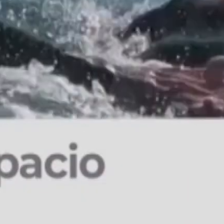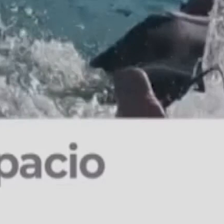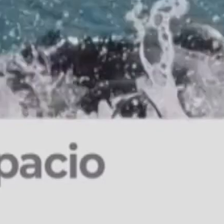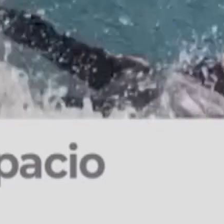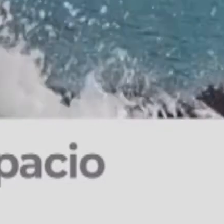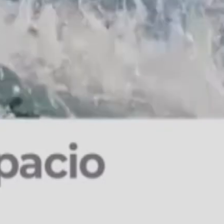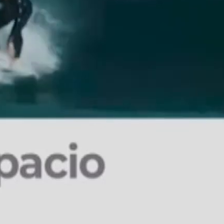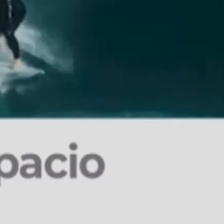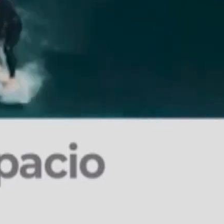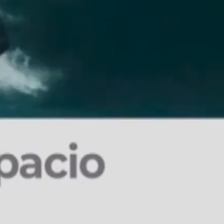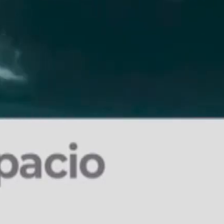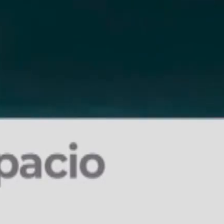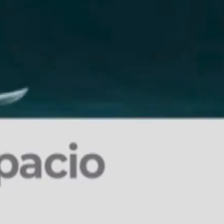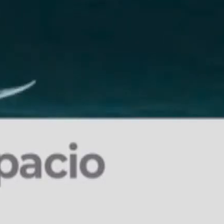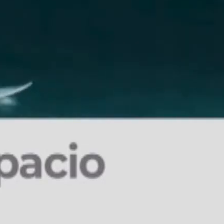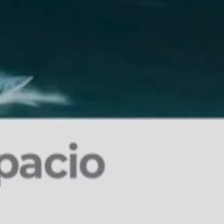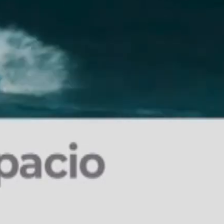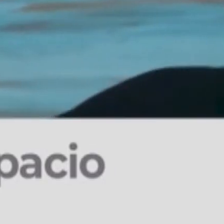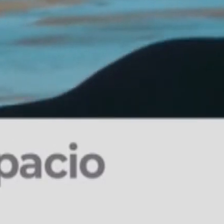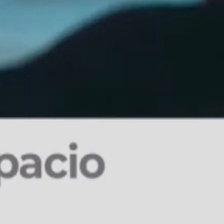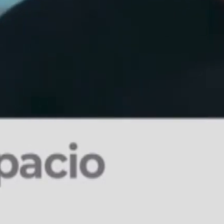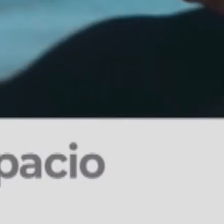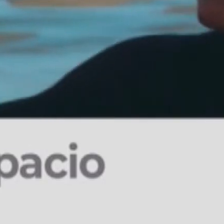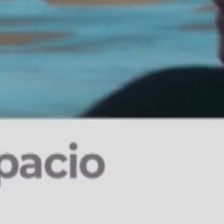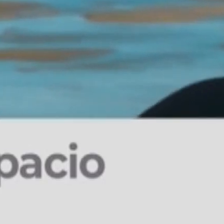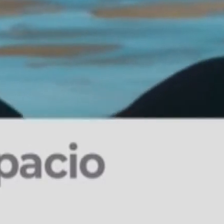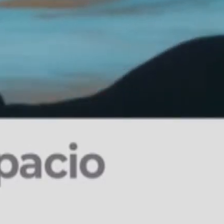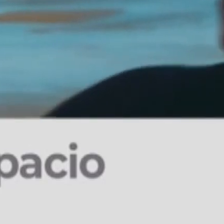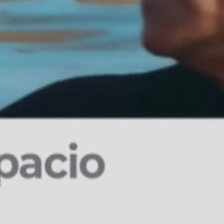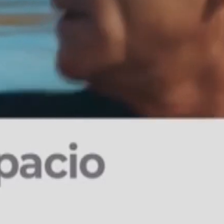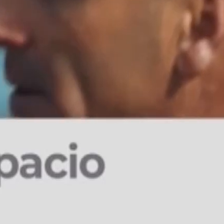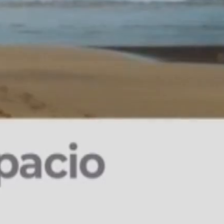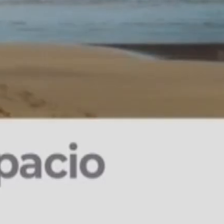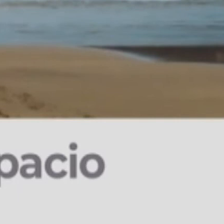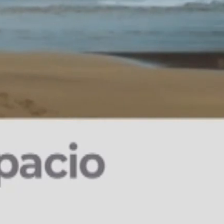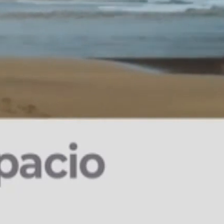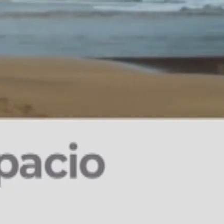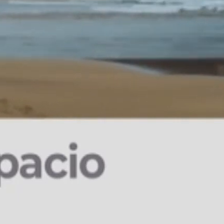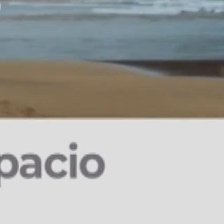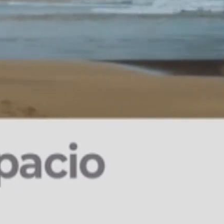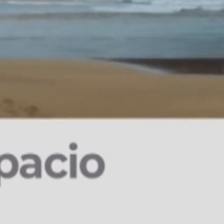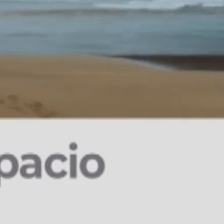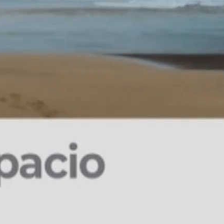Dejarte guiar es confiar en quien siempre va a estar a tu lado. Siempre. Planes de pensión, ciclo de vida. Laboral Cucha.